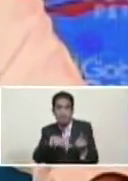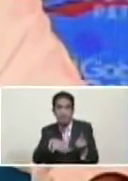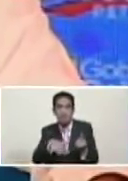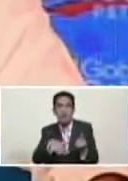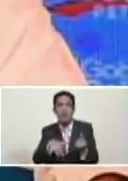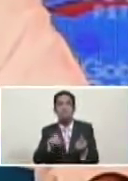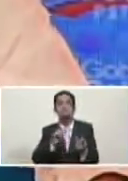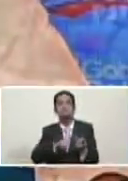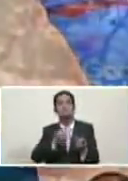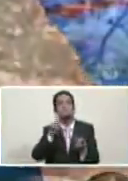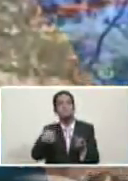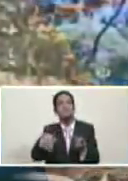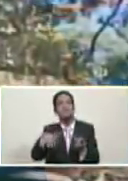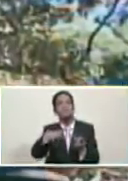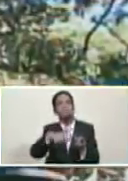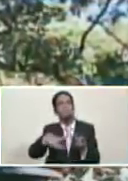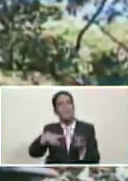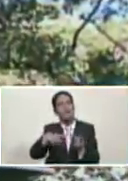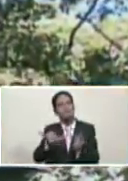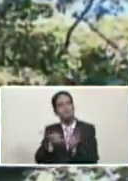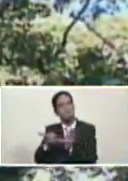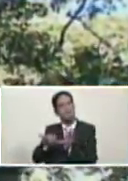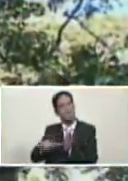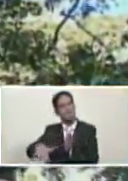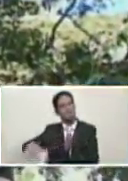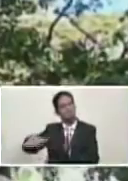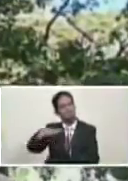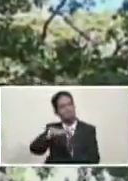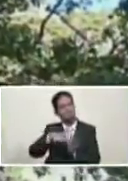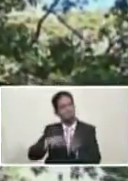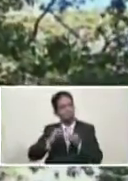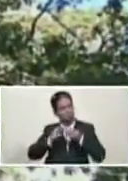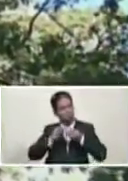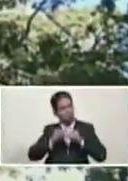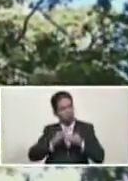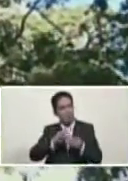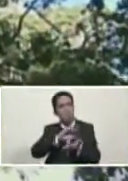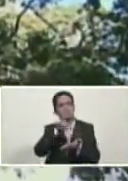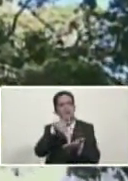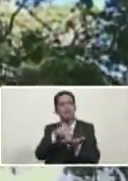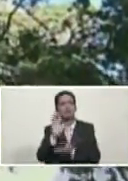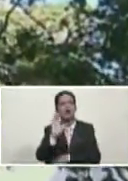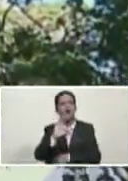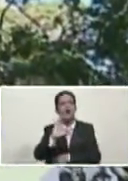del Venezolano, camine por estos espacios bellos recuperados del centro de Caracas.